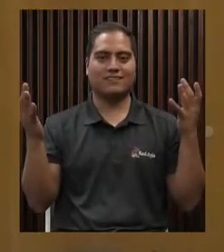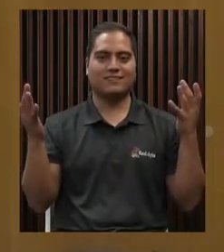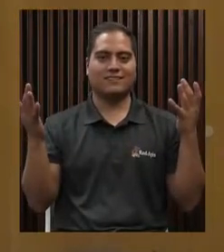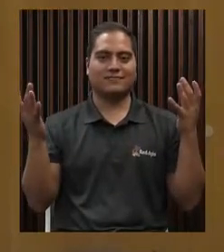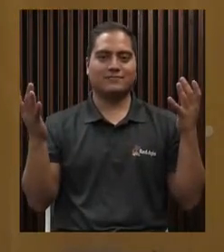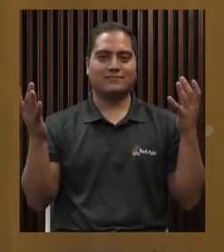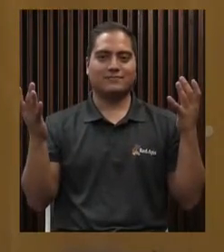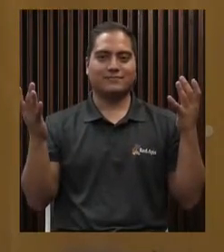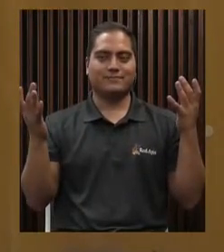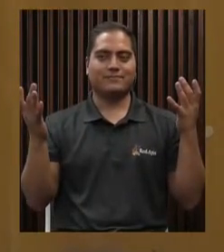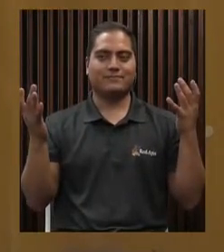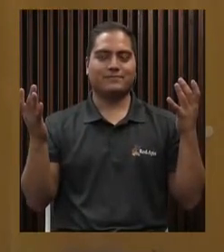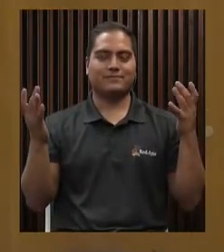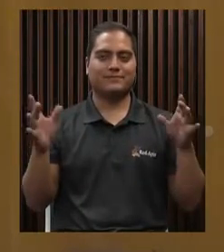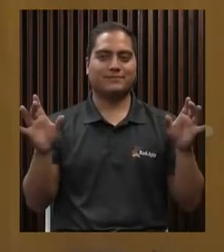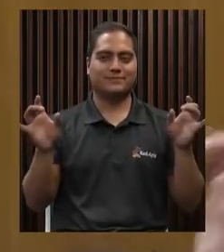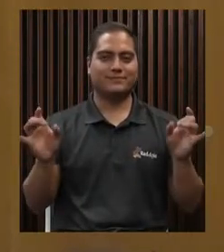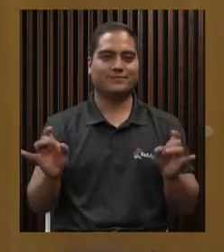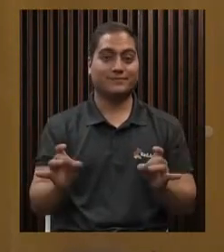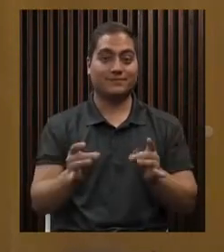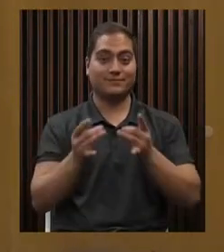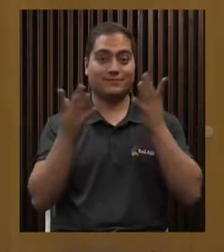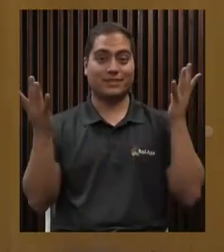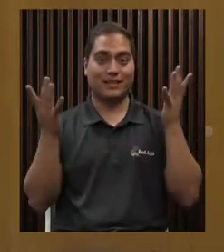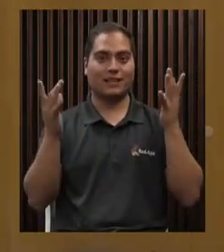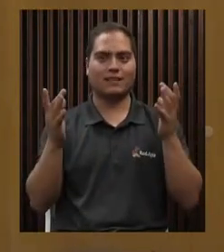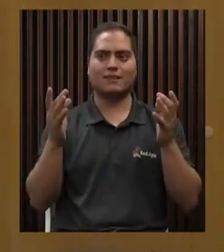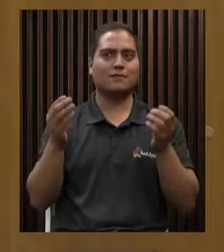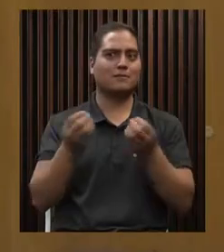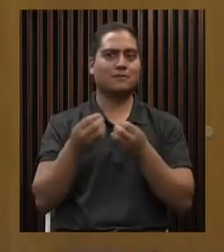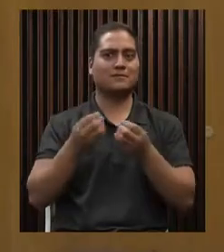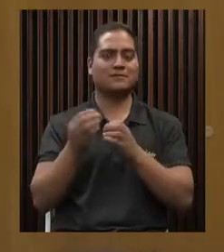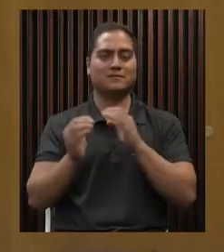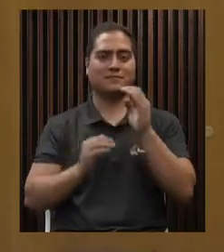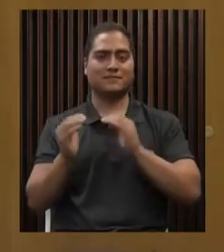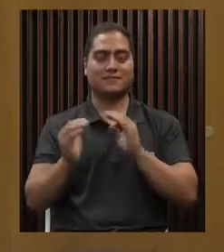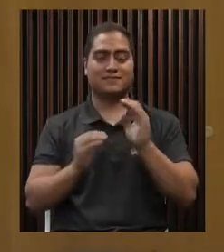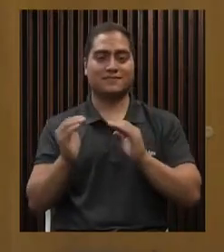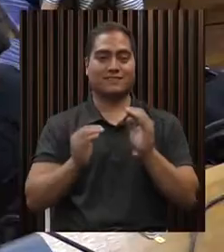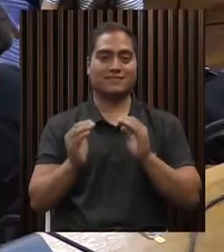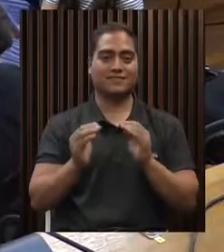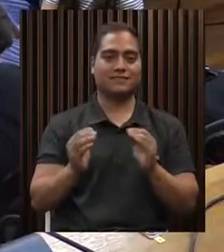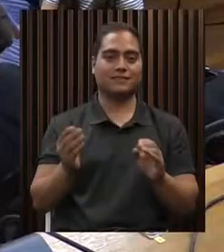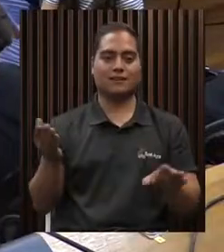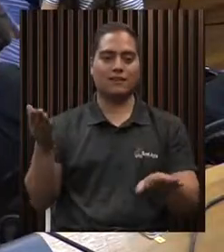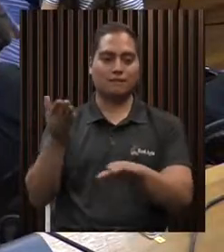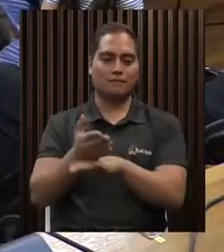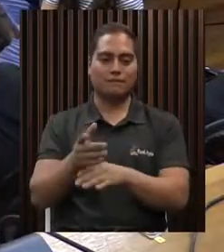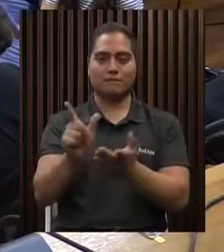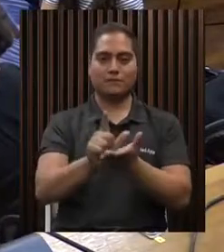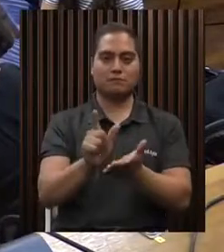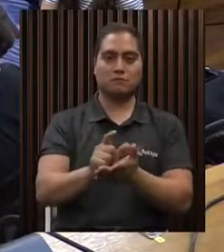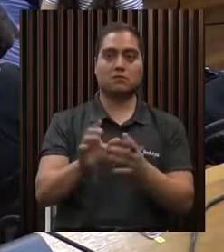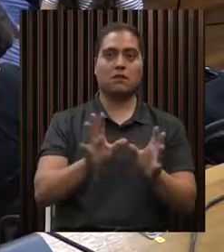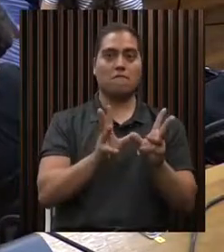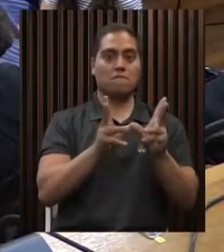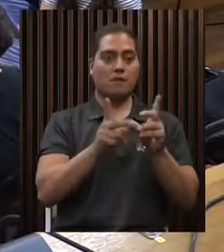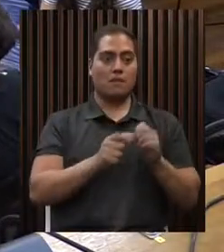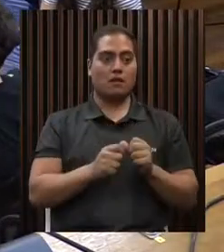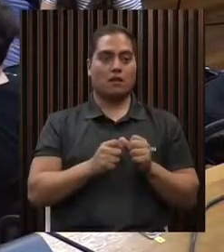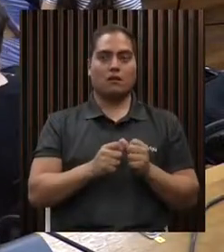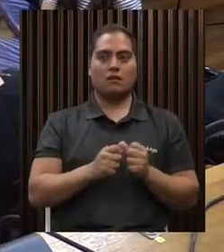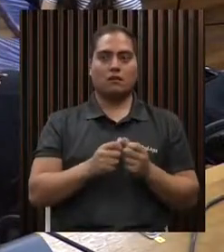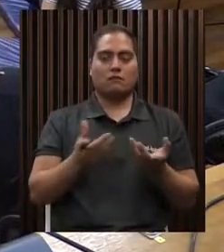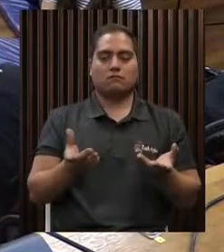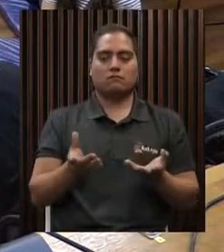que en muchas ocasiones llegan a lugares que no son los familiares, en donde no esperan inclusividad y a veces se encuentran